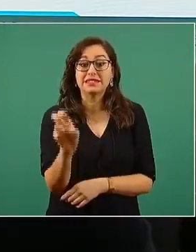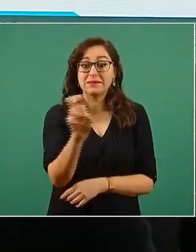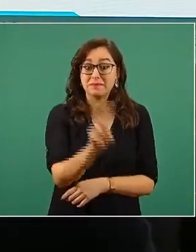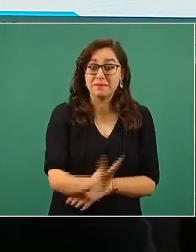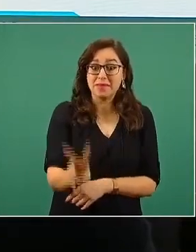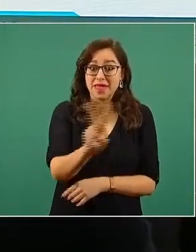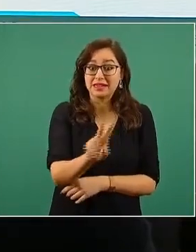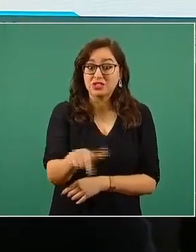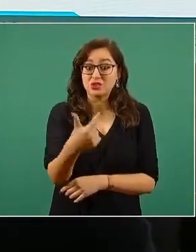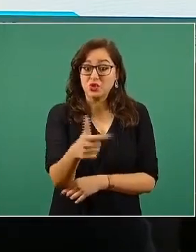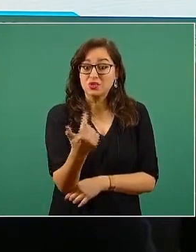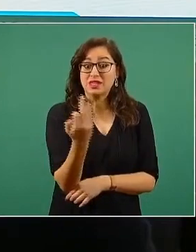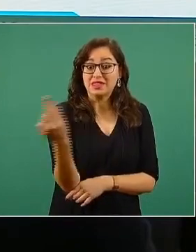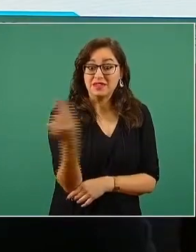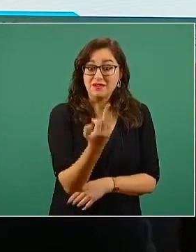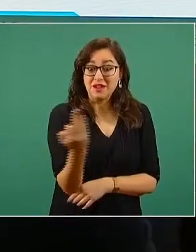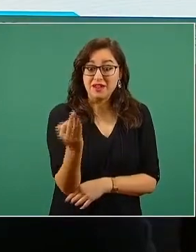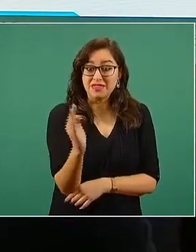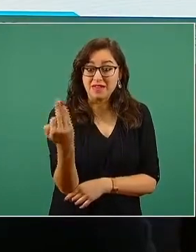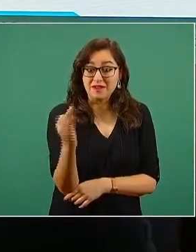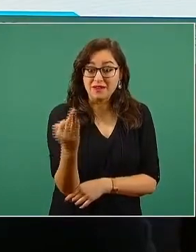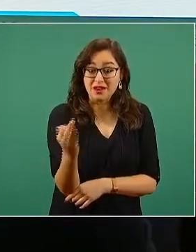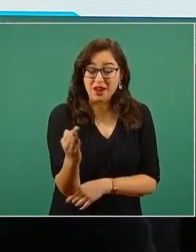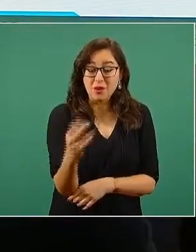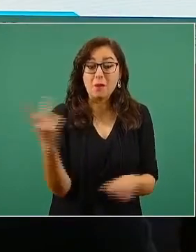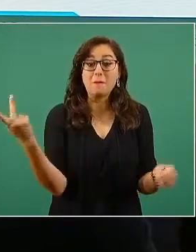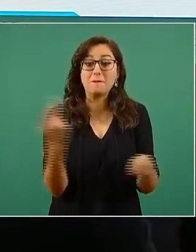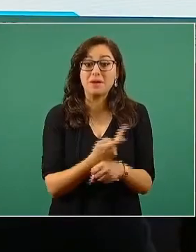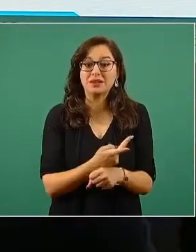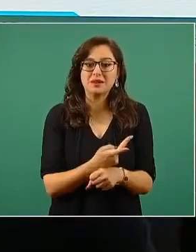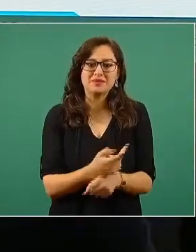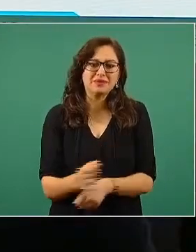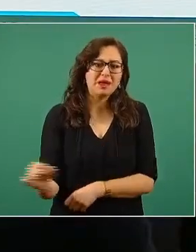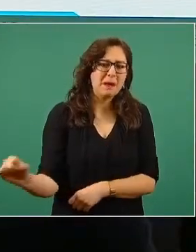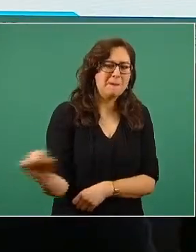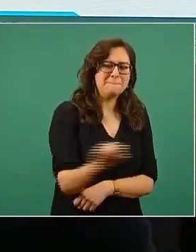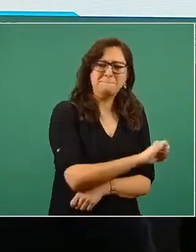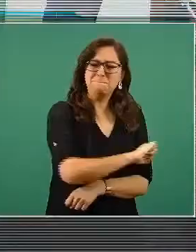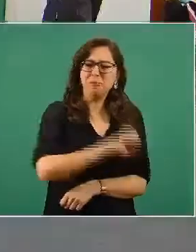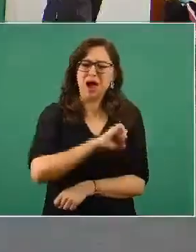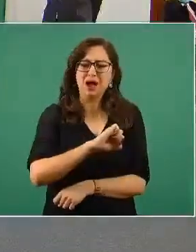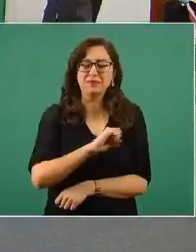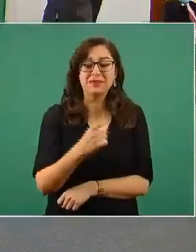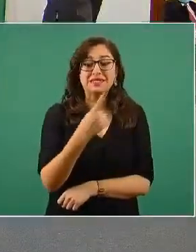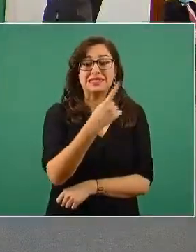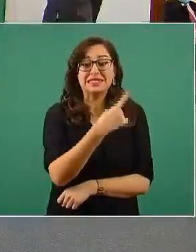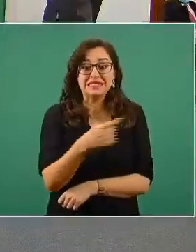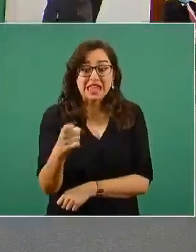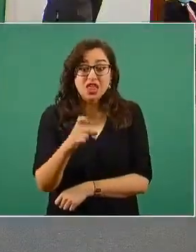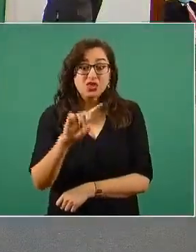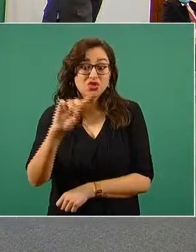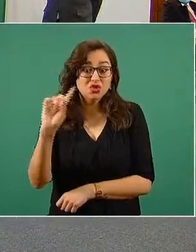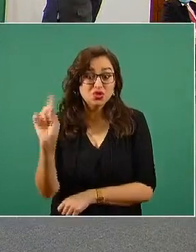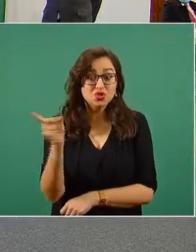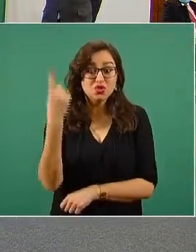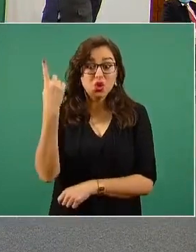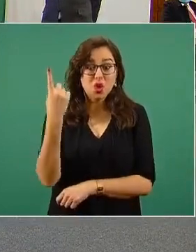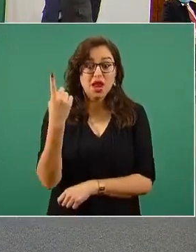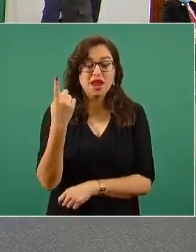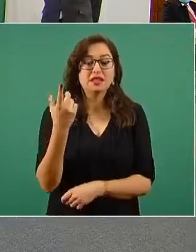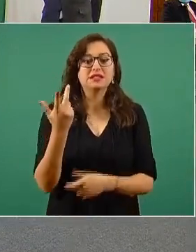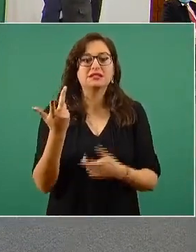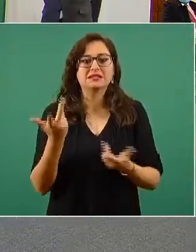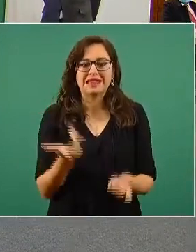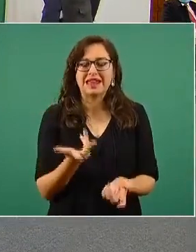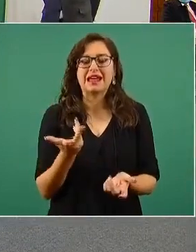y lo que se vendería para el otro día ya está en $100 por MBTU, una de las unidades también, digamos, caloríficas para vender gas.